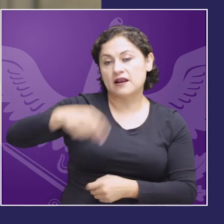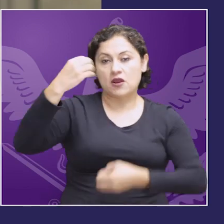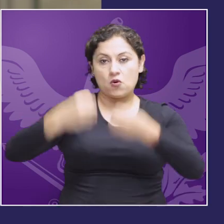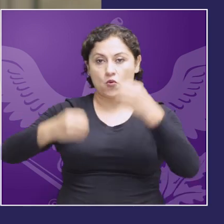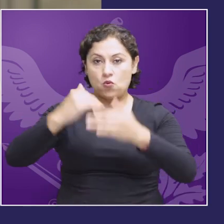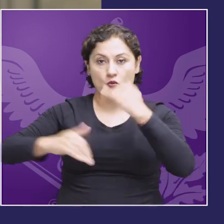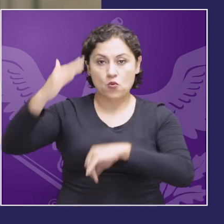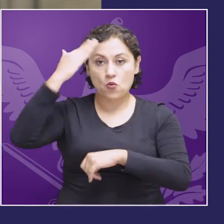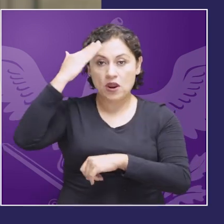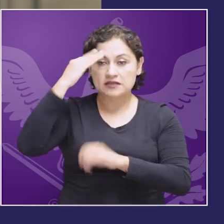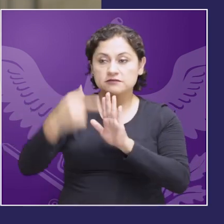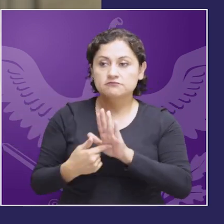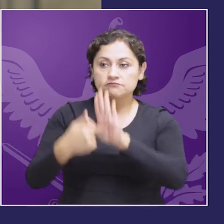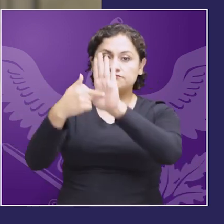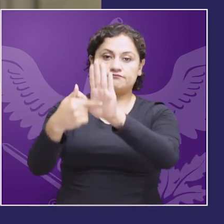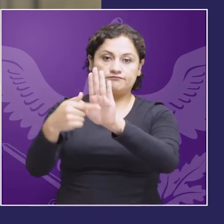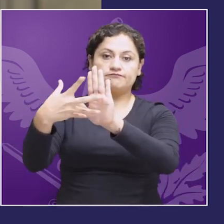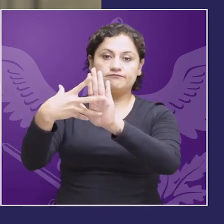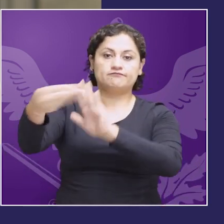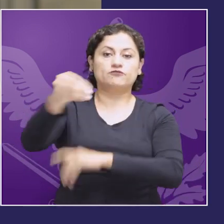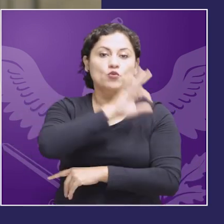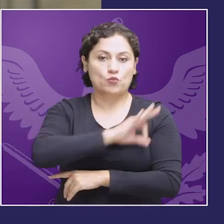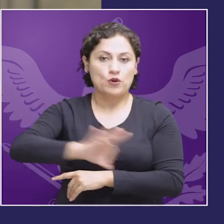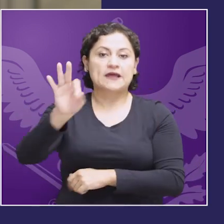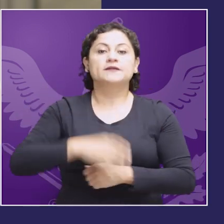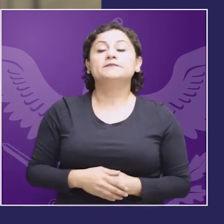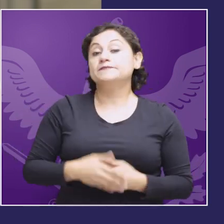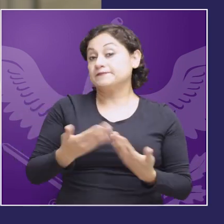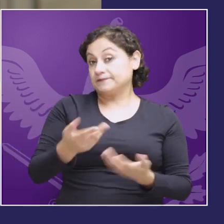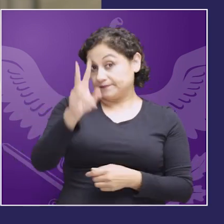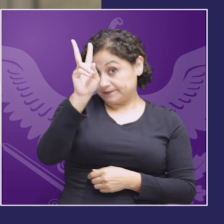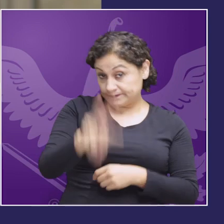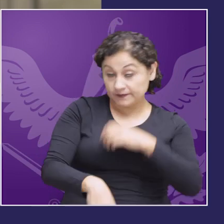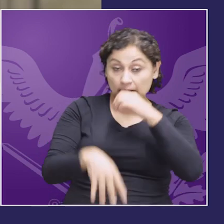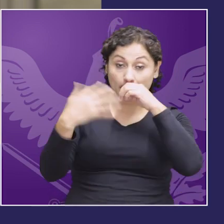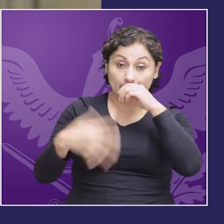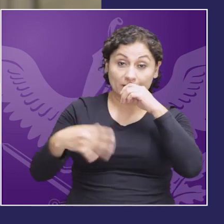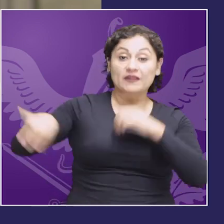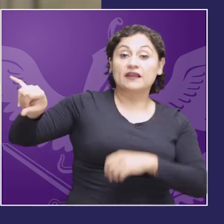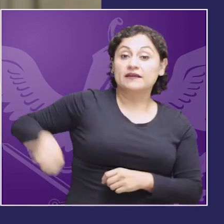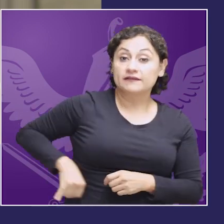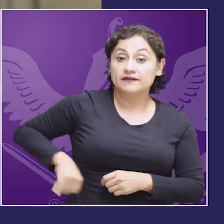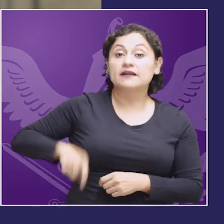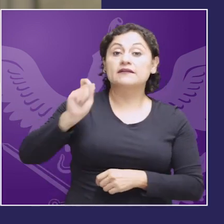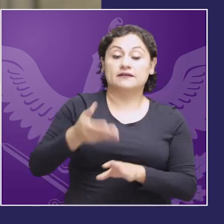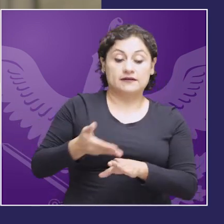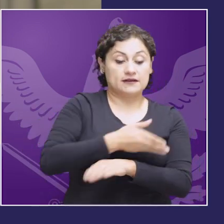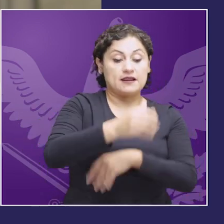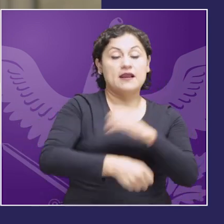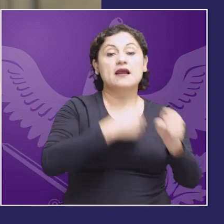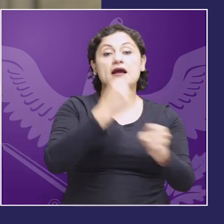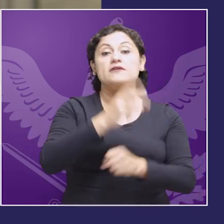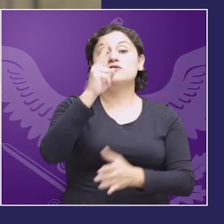más sencillos, que puedan facilitar el trabajo de los juzgadores y las juzgadoras. Y lo que hicimos, que es